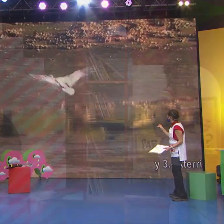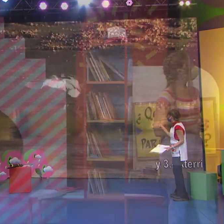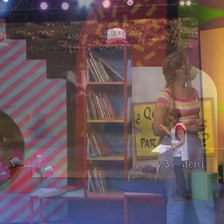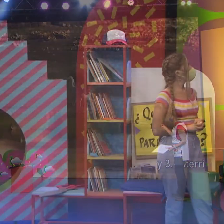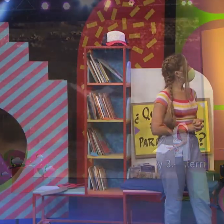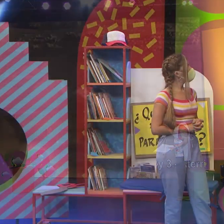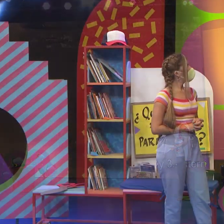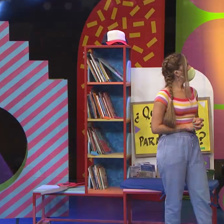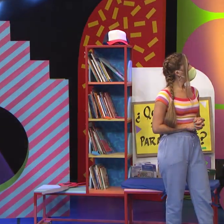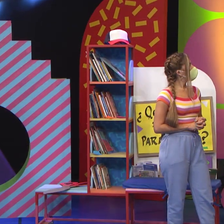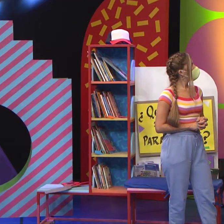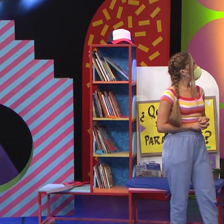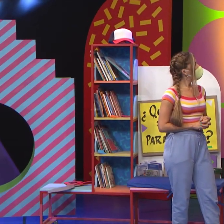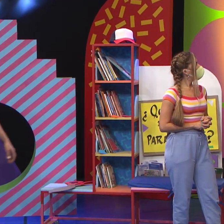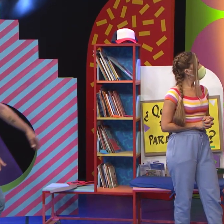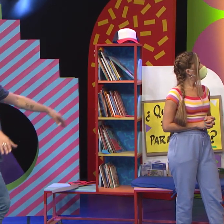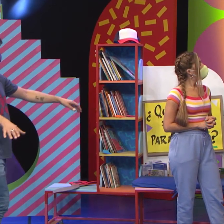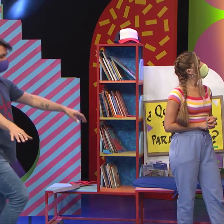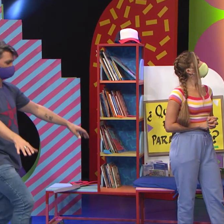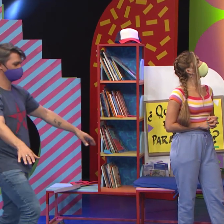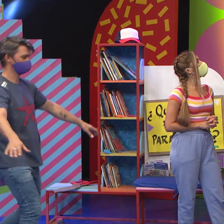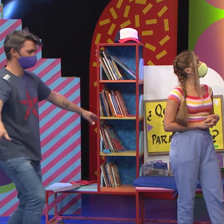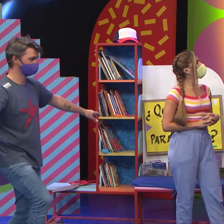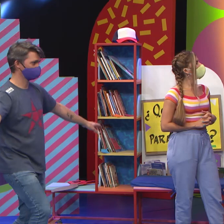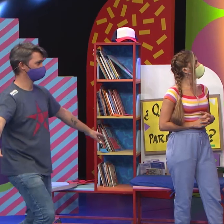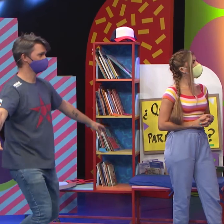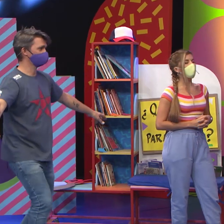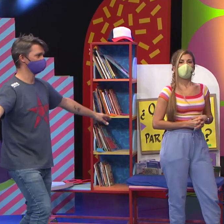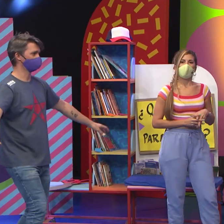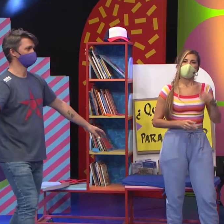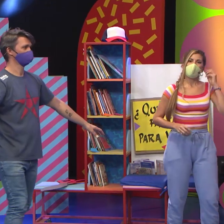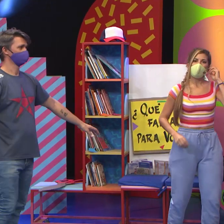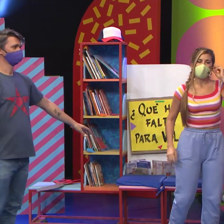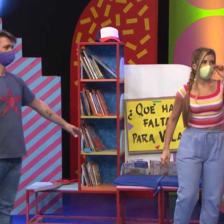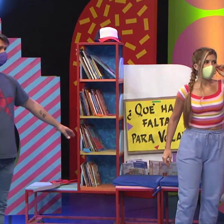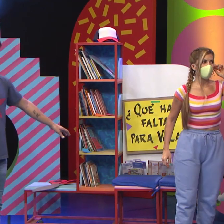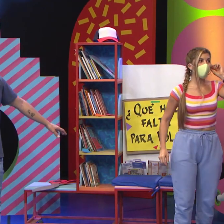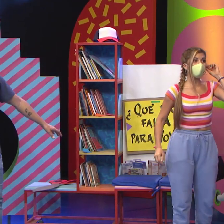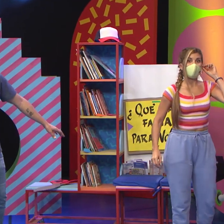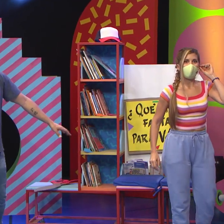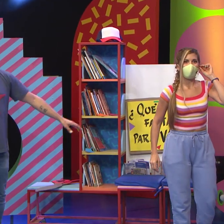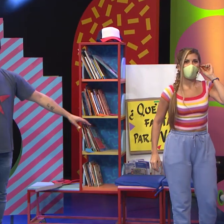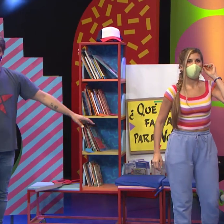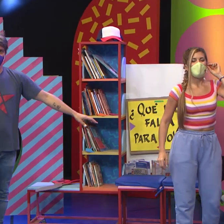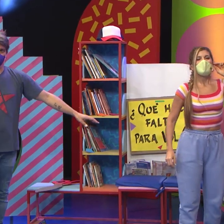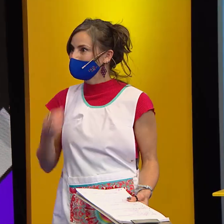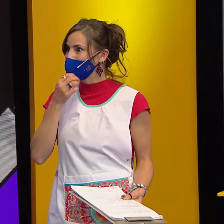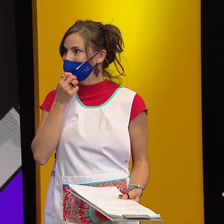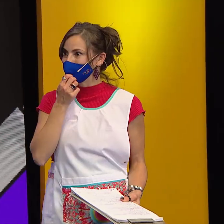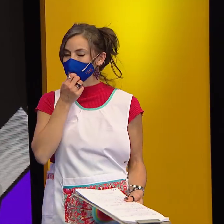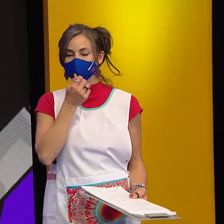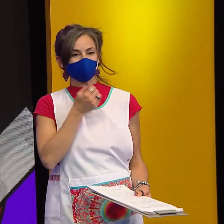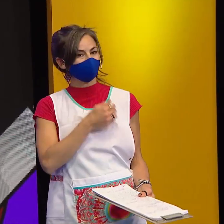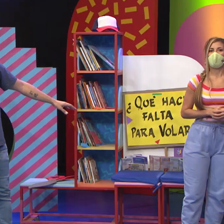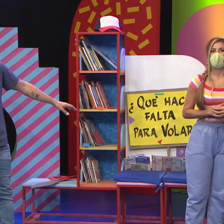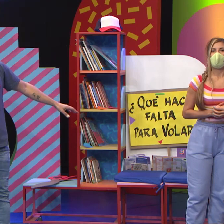Mirá, ven que cuelga. Y de a poco, va frenando el viento hasta llegar a la superficie. Impresionante cómo aterrizan. ¿No?